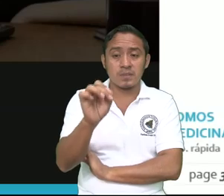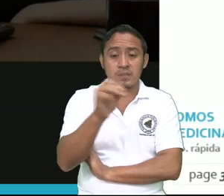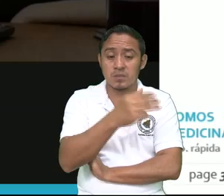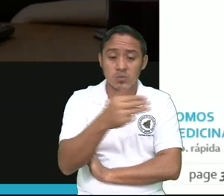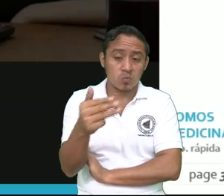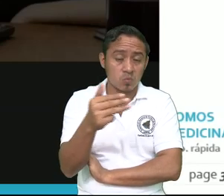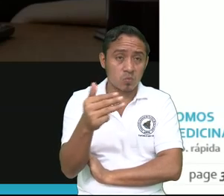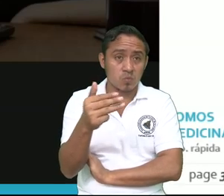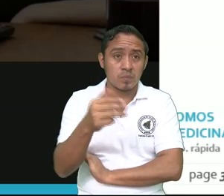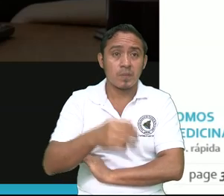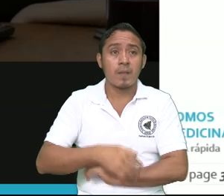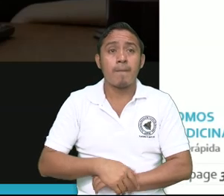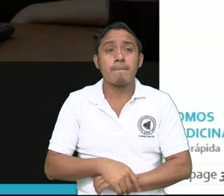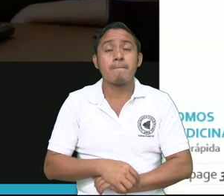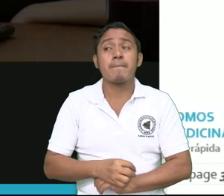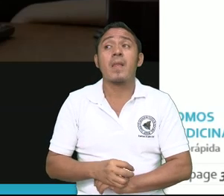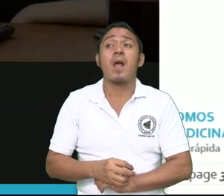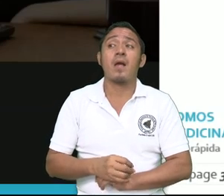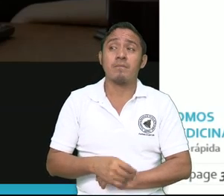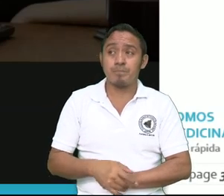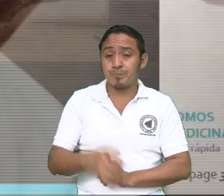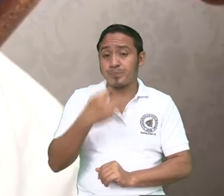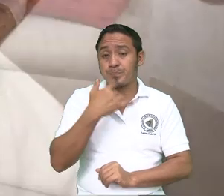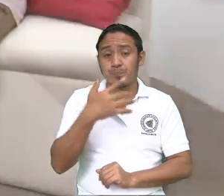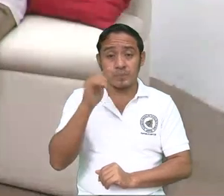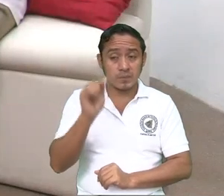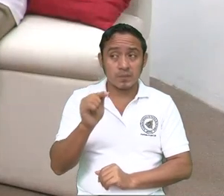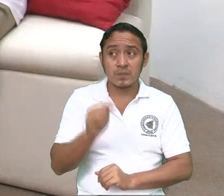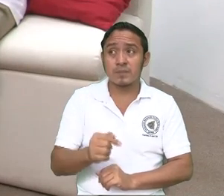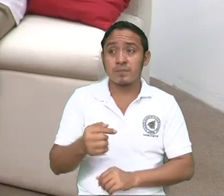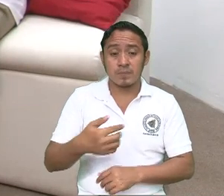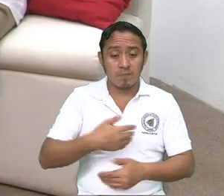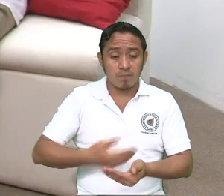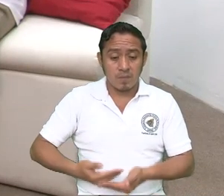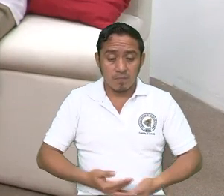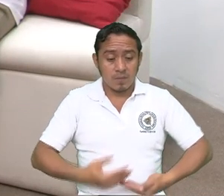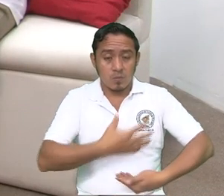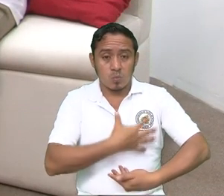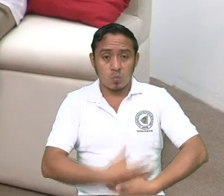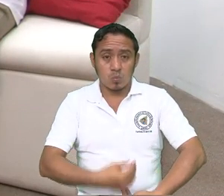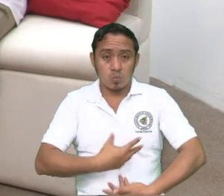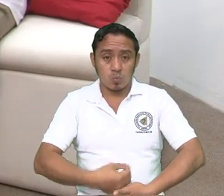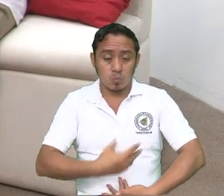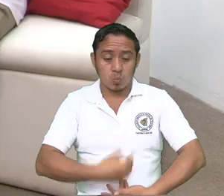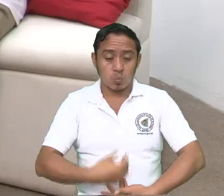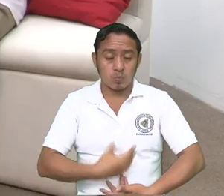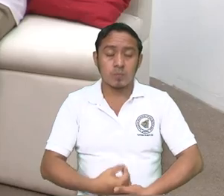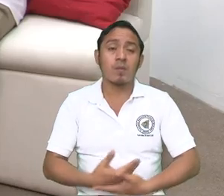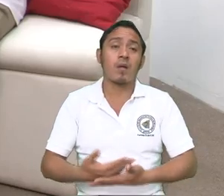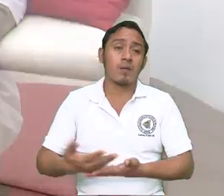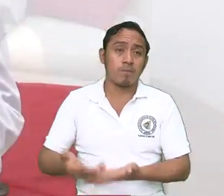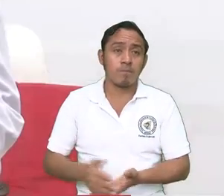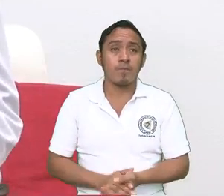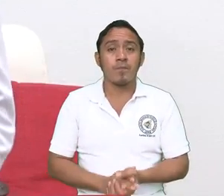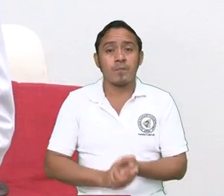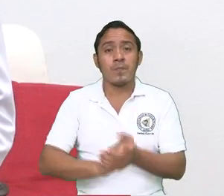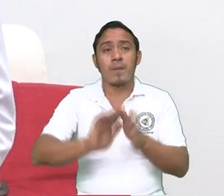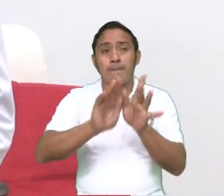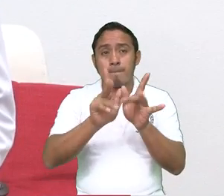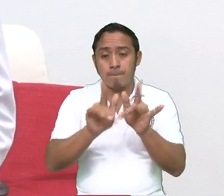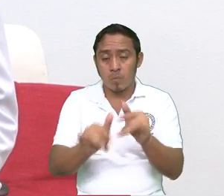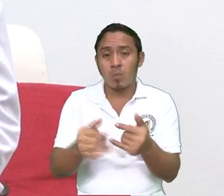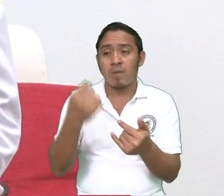y esto se traduce por la necesidad o la demanda que hace el bebé entonces sobre todo en la mujer que no